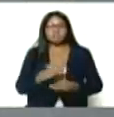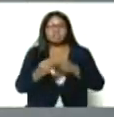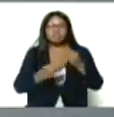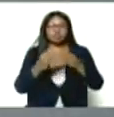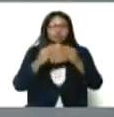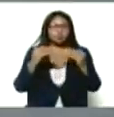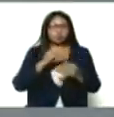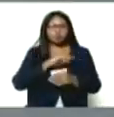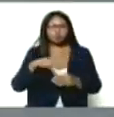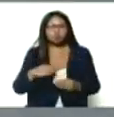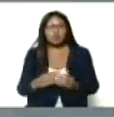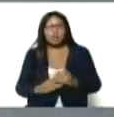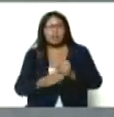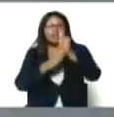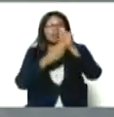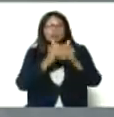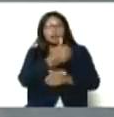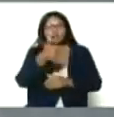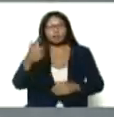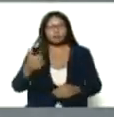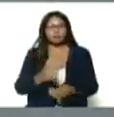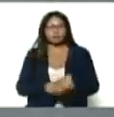creadores, el líder de líderes.